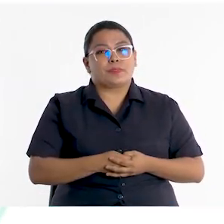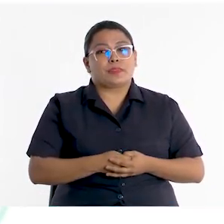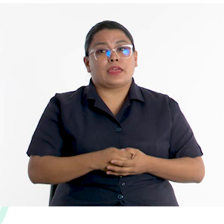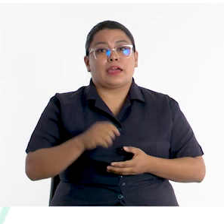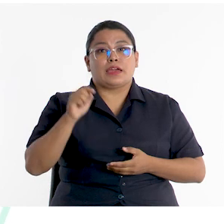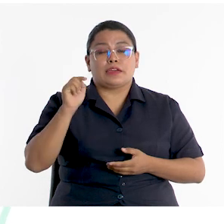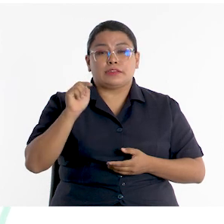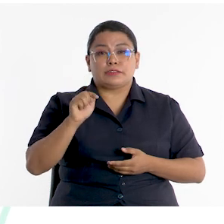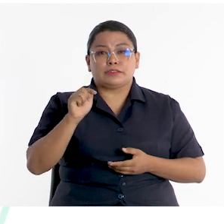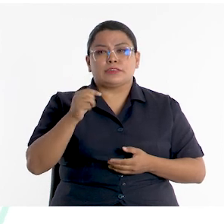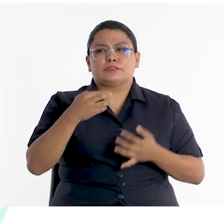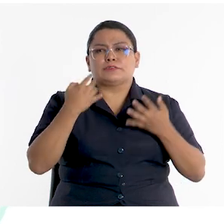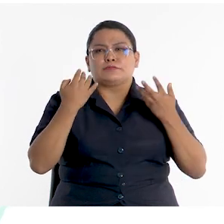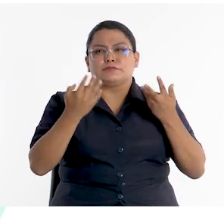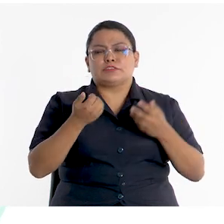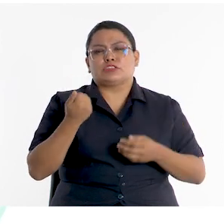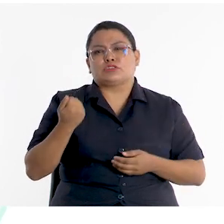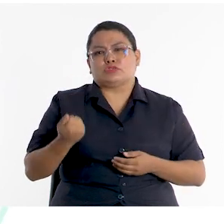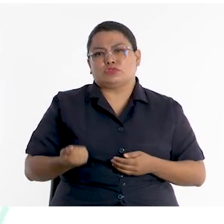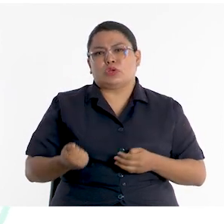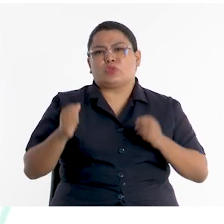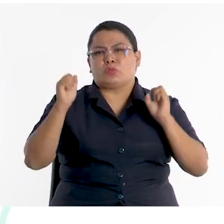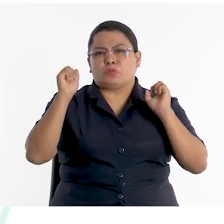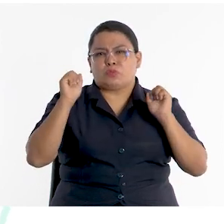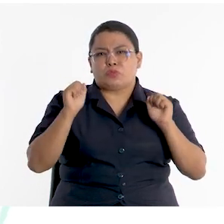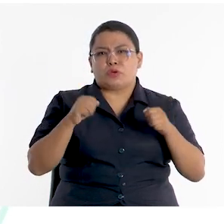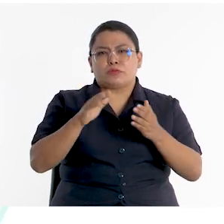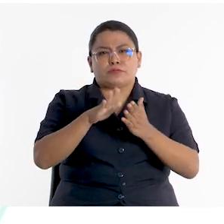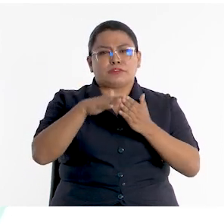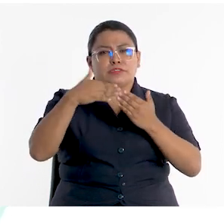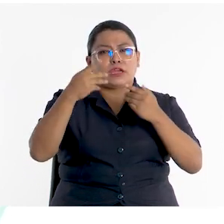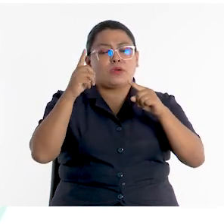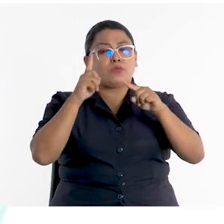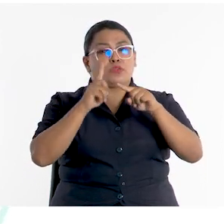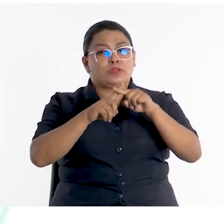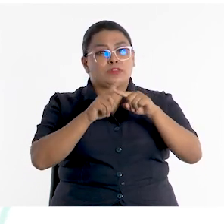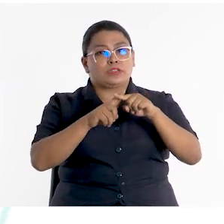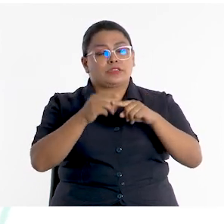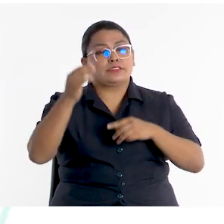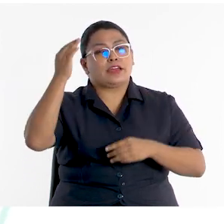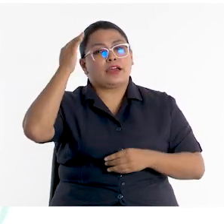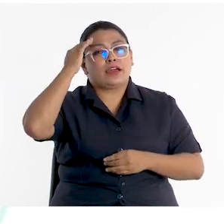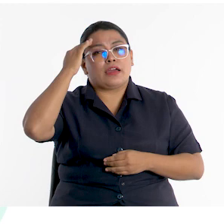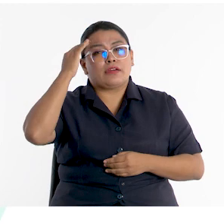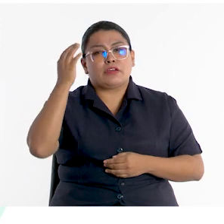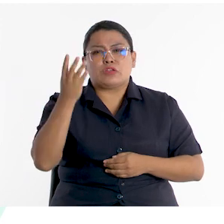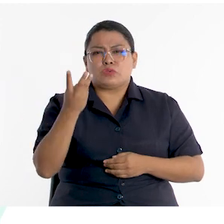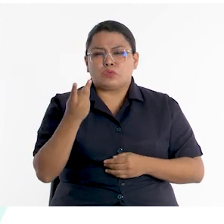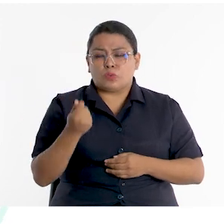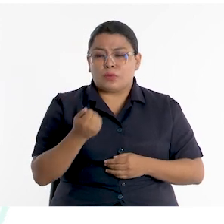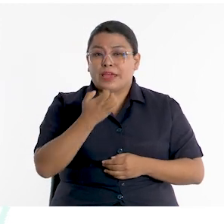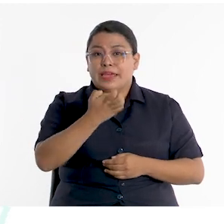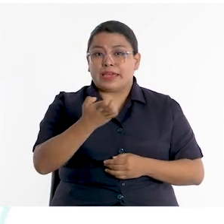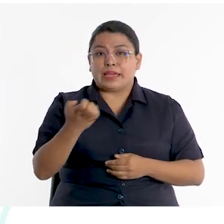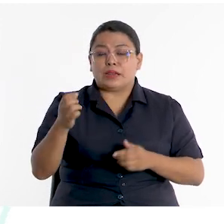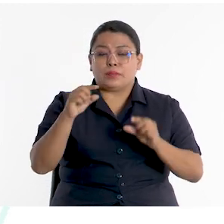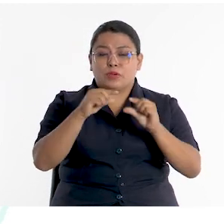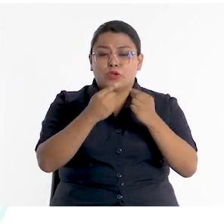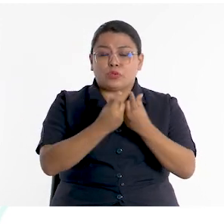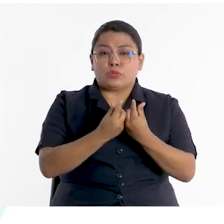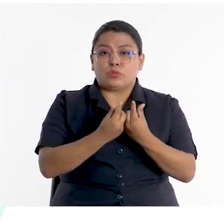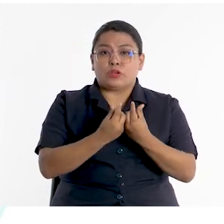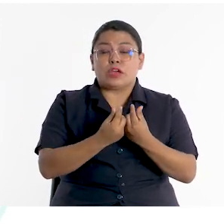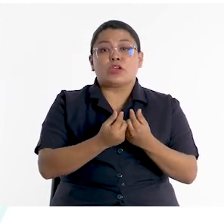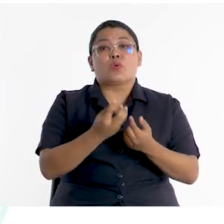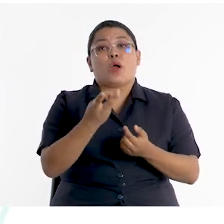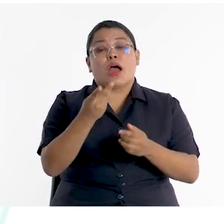A estas alturas se espera que el estudiante pueda plantear multiplicaciones, identificando la cantidad de elementos por grupo